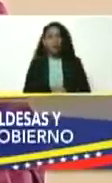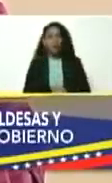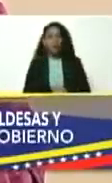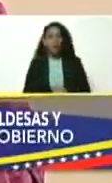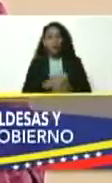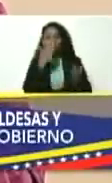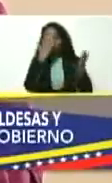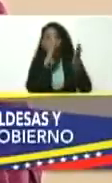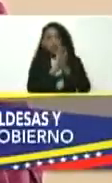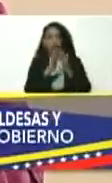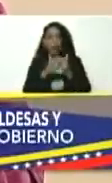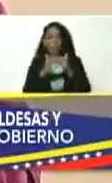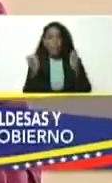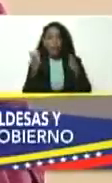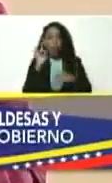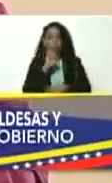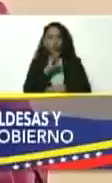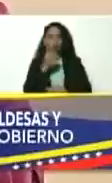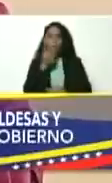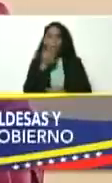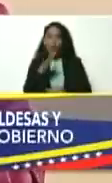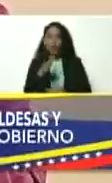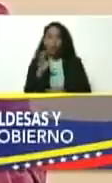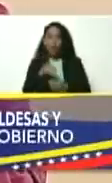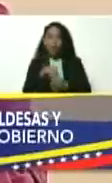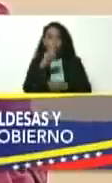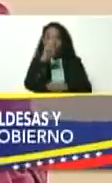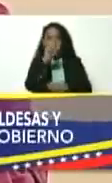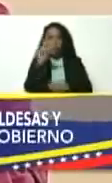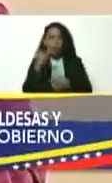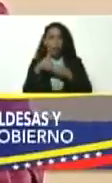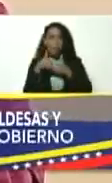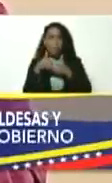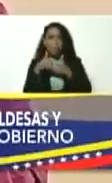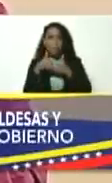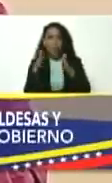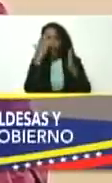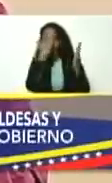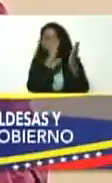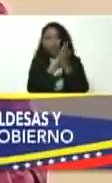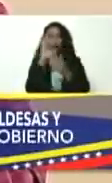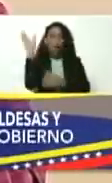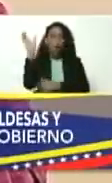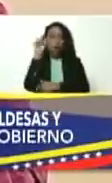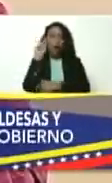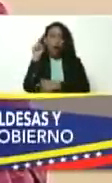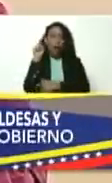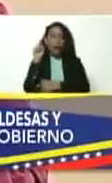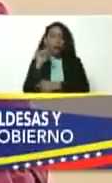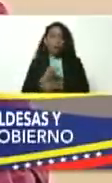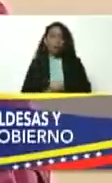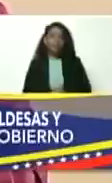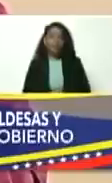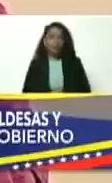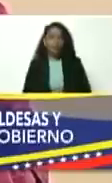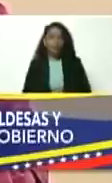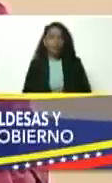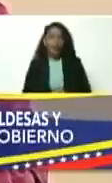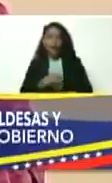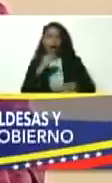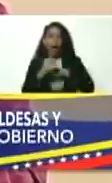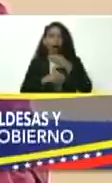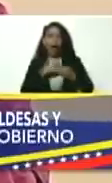la frontera se abre el lunes que viene dentro de una semana allí en la frontera se dará